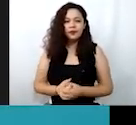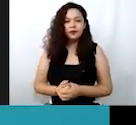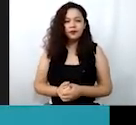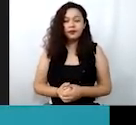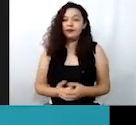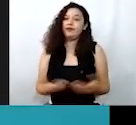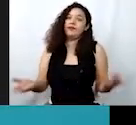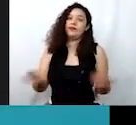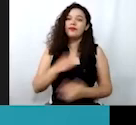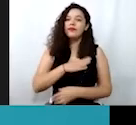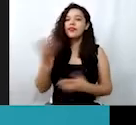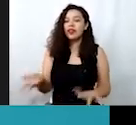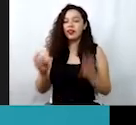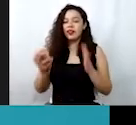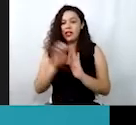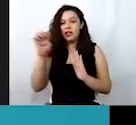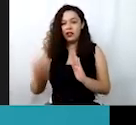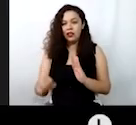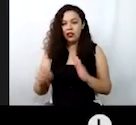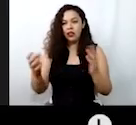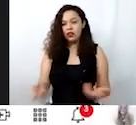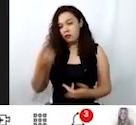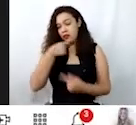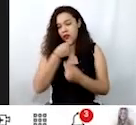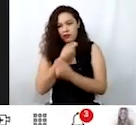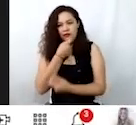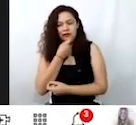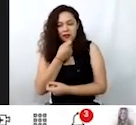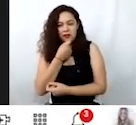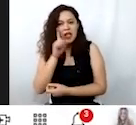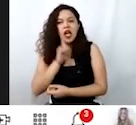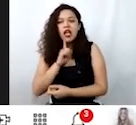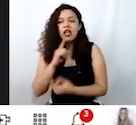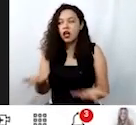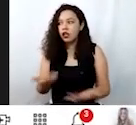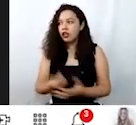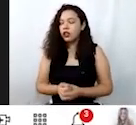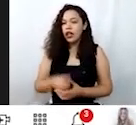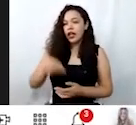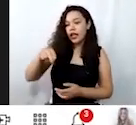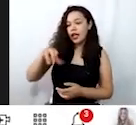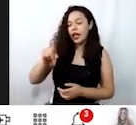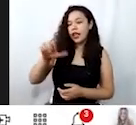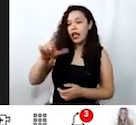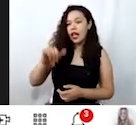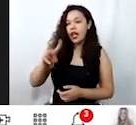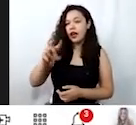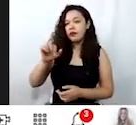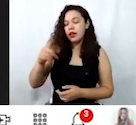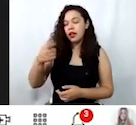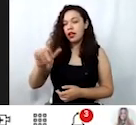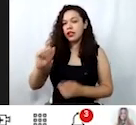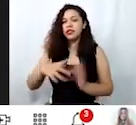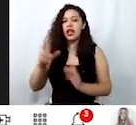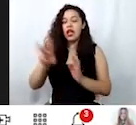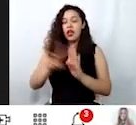Bueno, ese es un ejemplo de esta niña de Natalia Vargas. El video ya es de